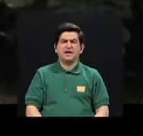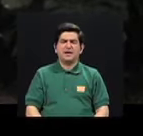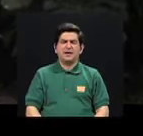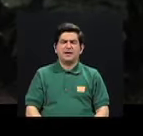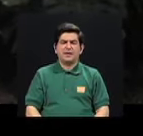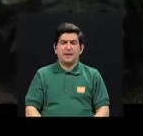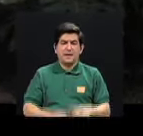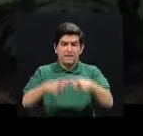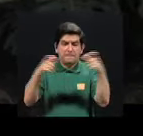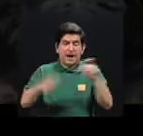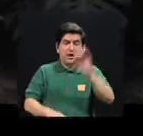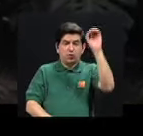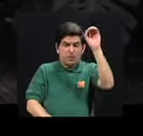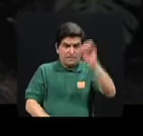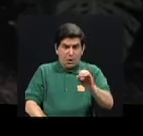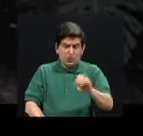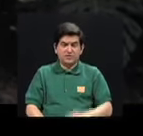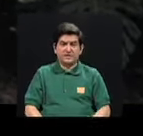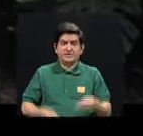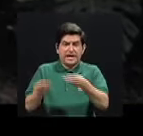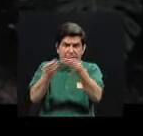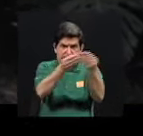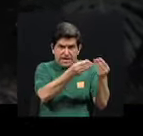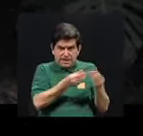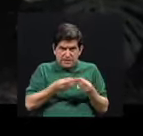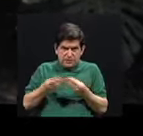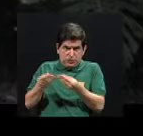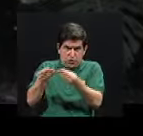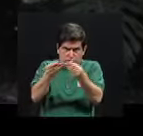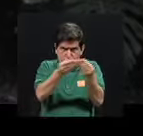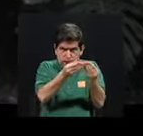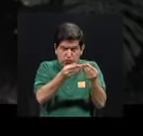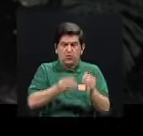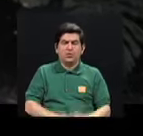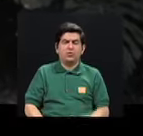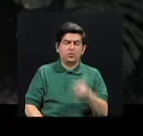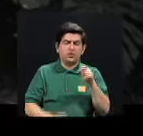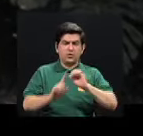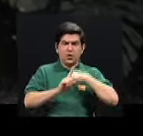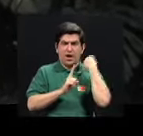vez la mayor tasa porcentual de su territorio